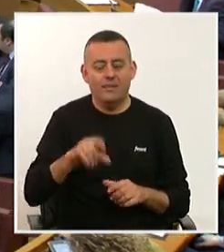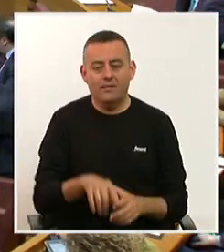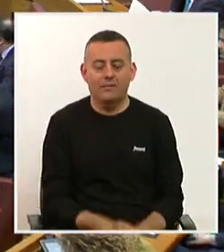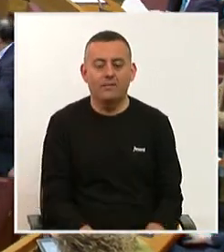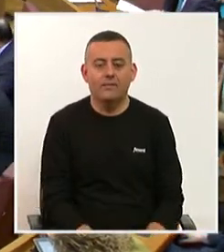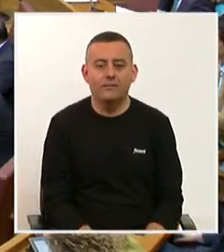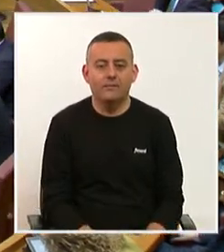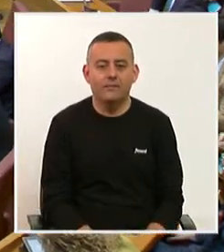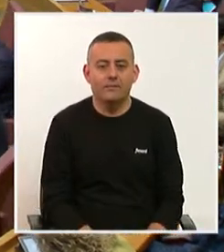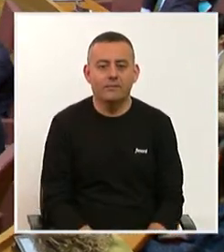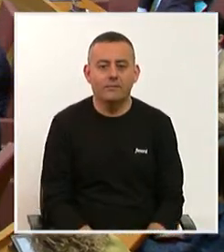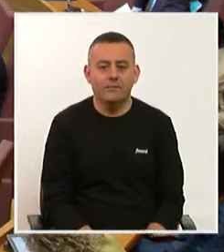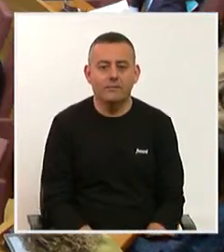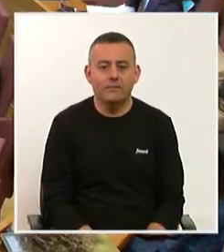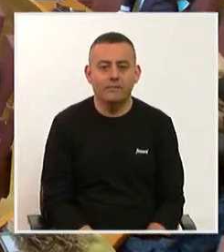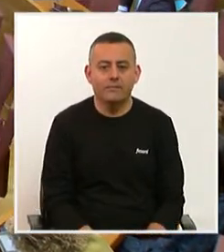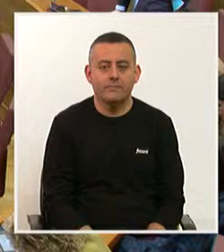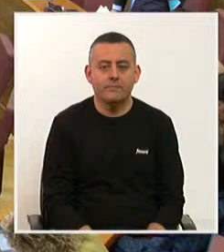fano